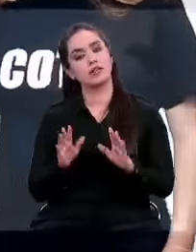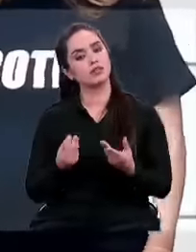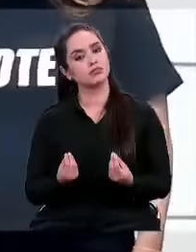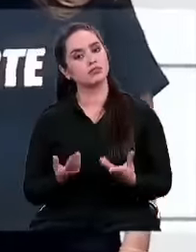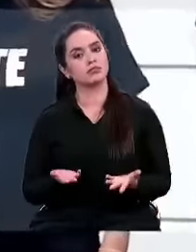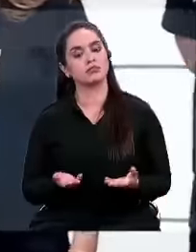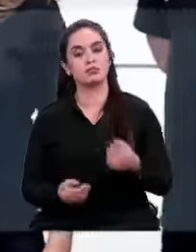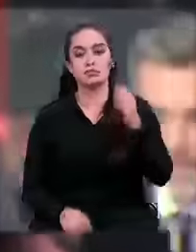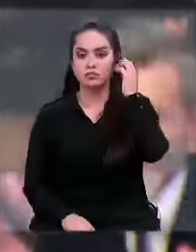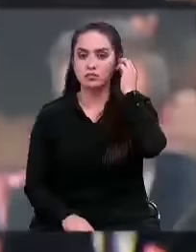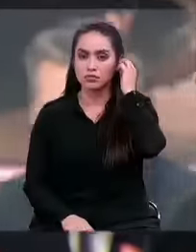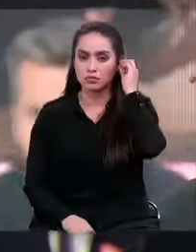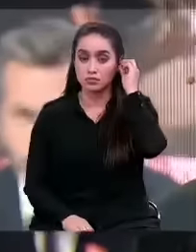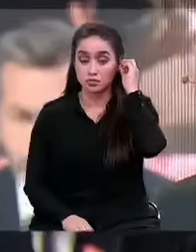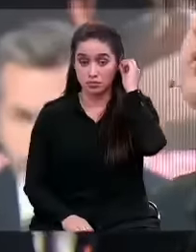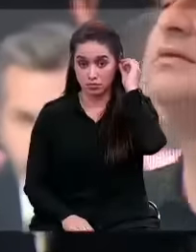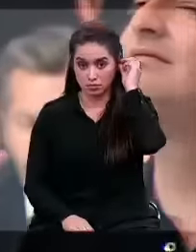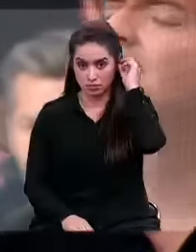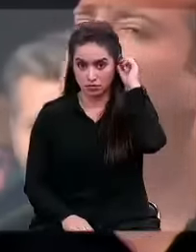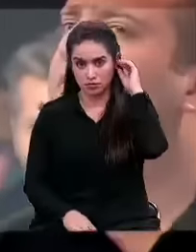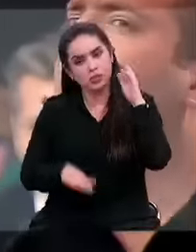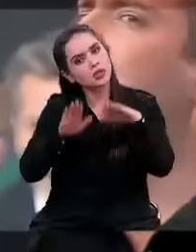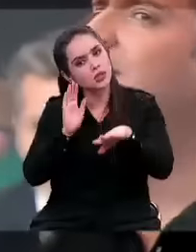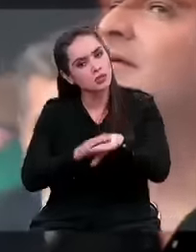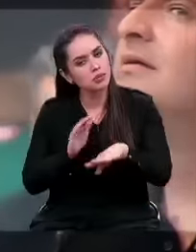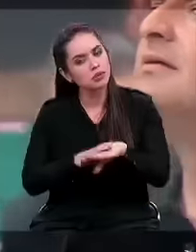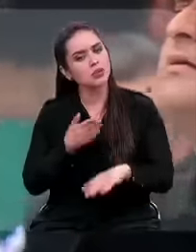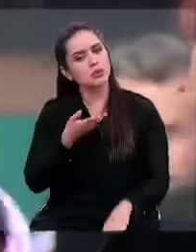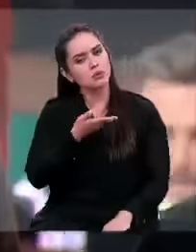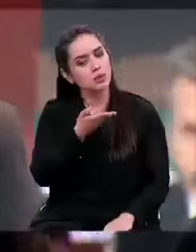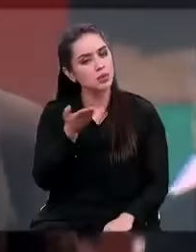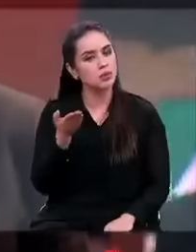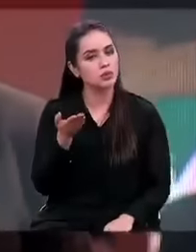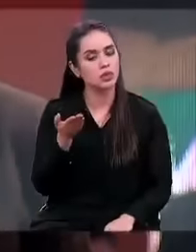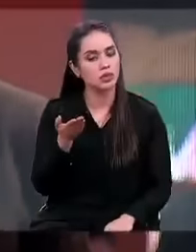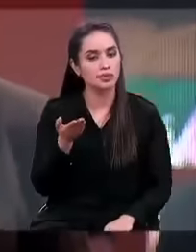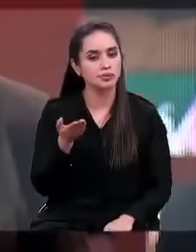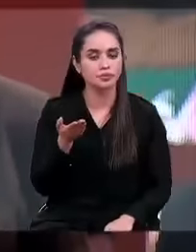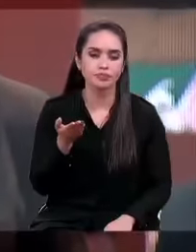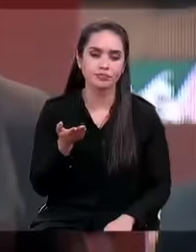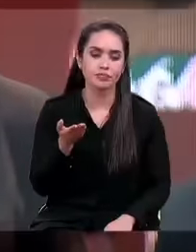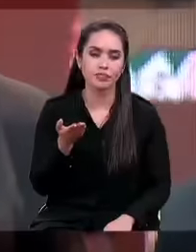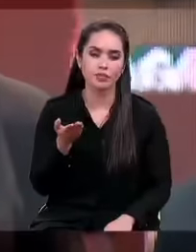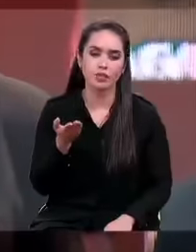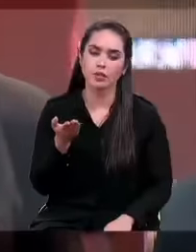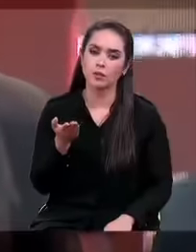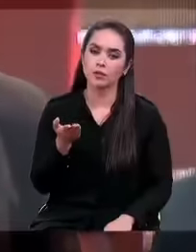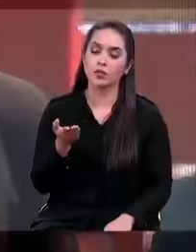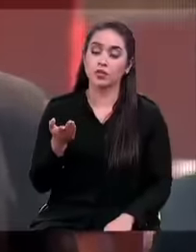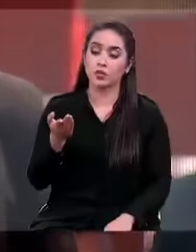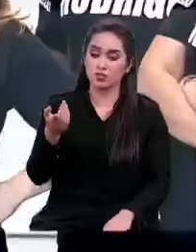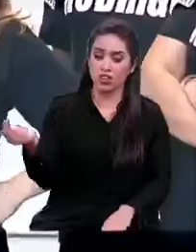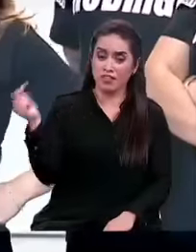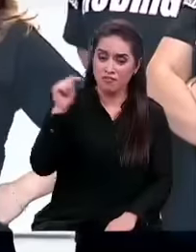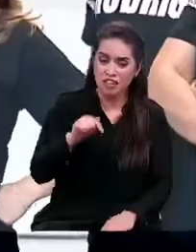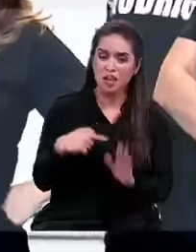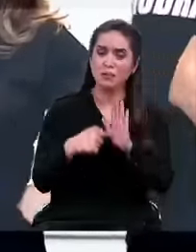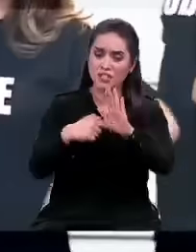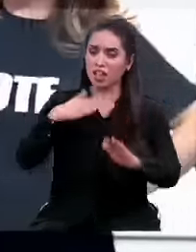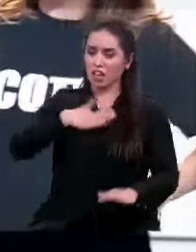A ver. Con permiso. Pero ustedes hoy día vienen a hacer lo que nosotros queremos. Sí, pues. Y